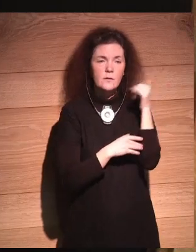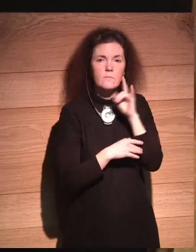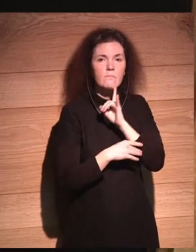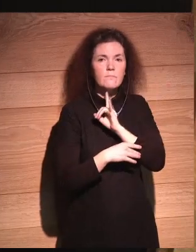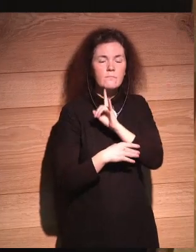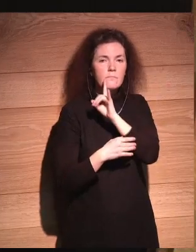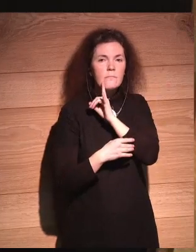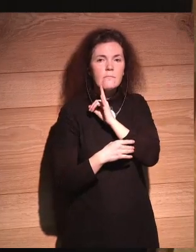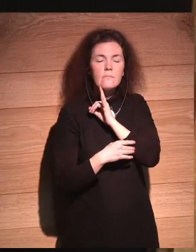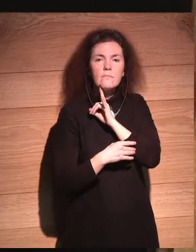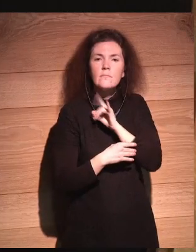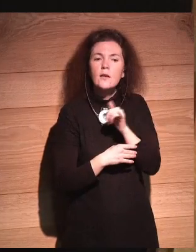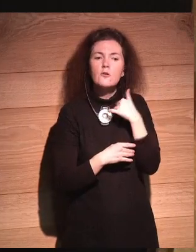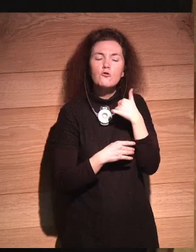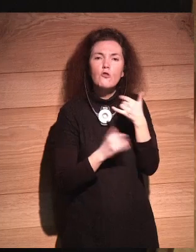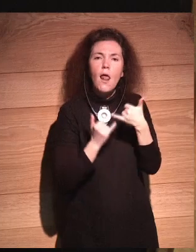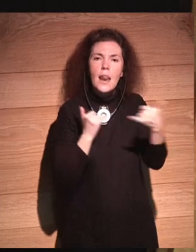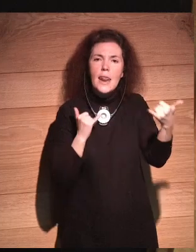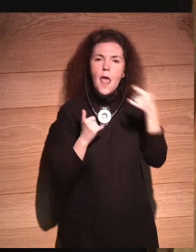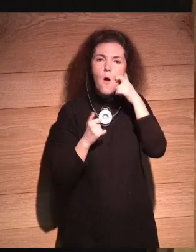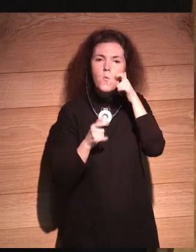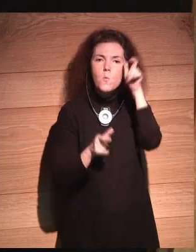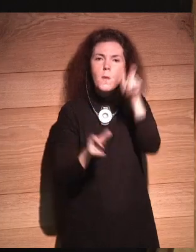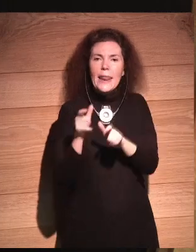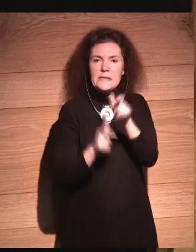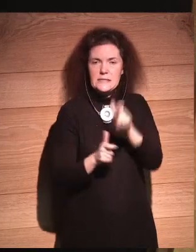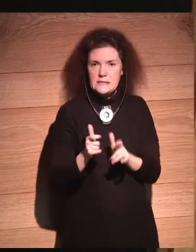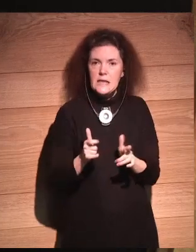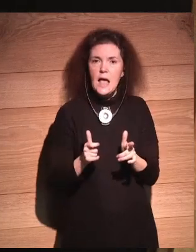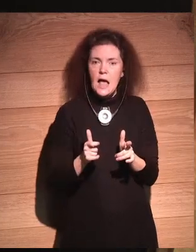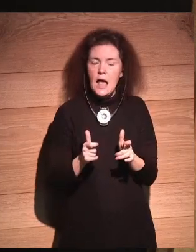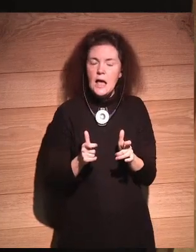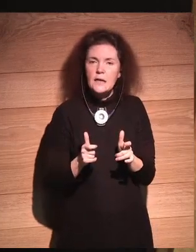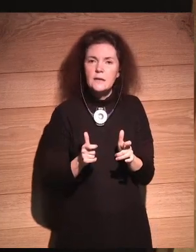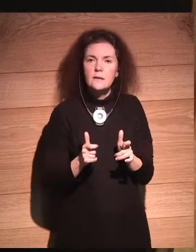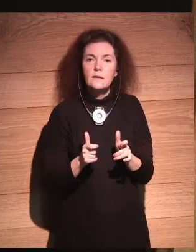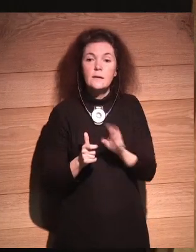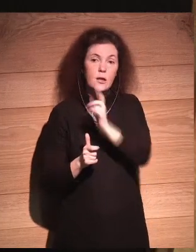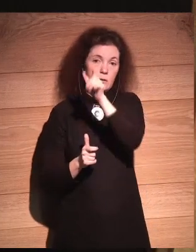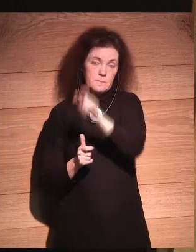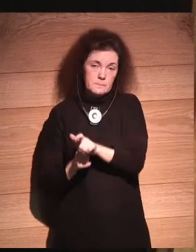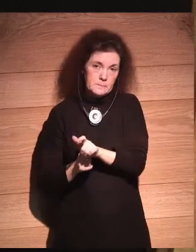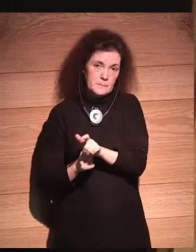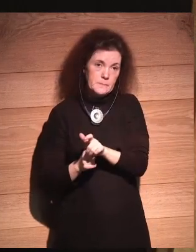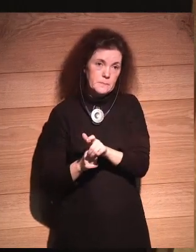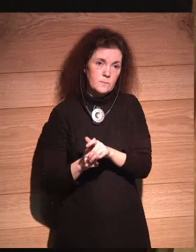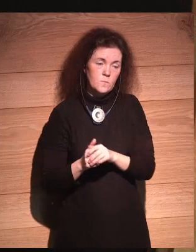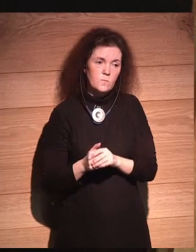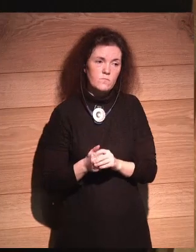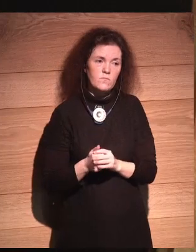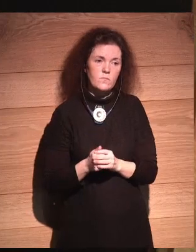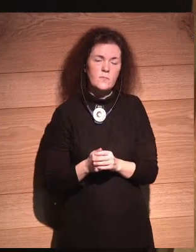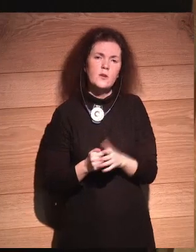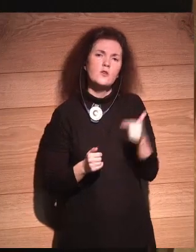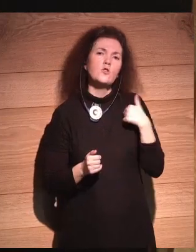y yo sigo una línea más humanista que la otra persona, ¿no?